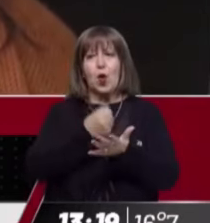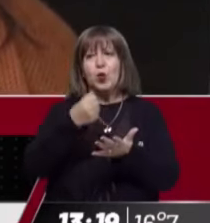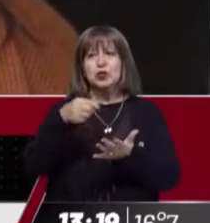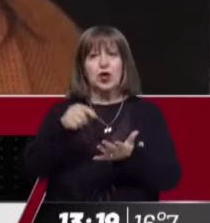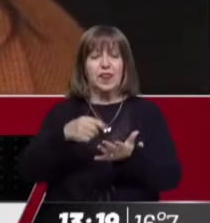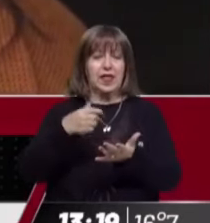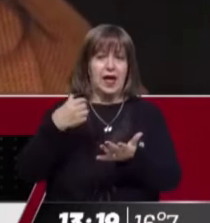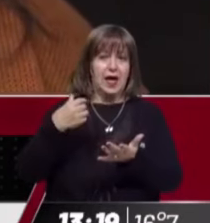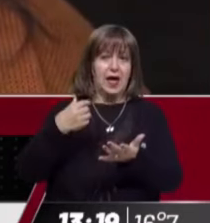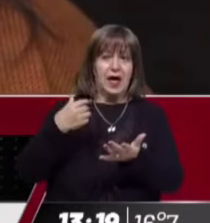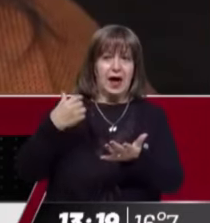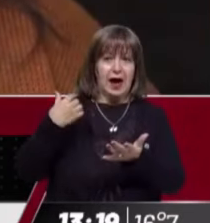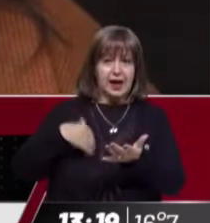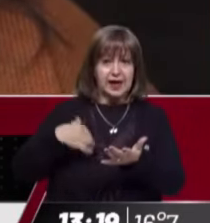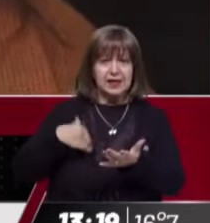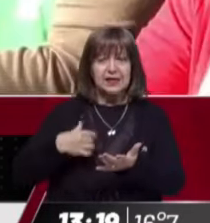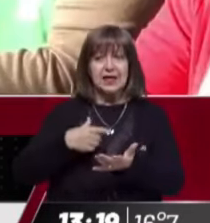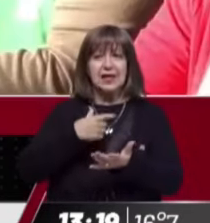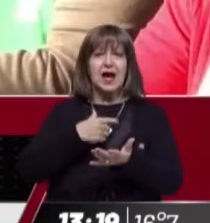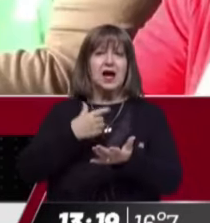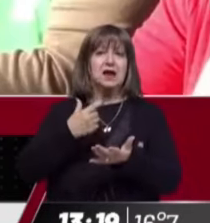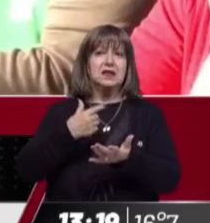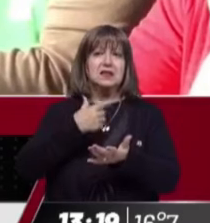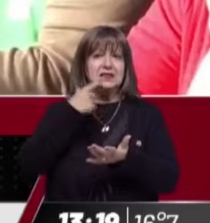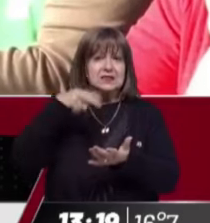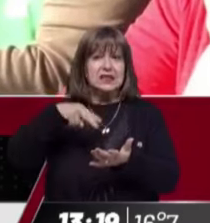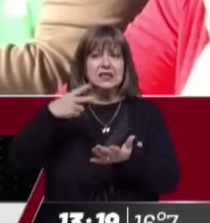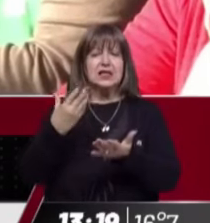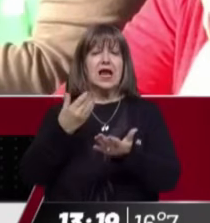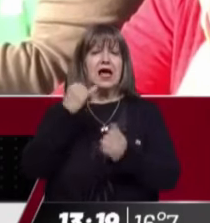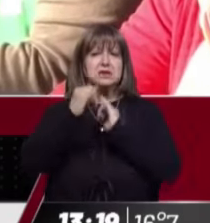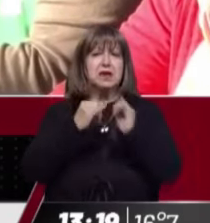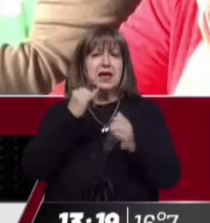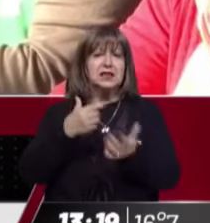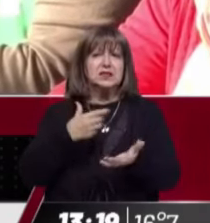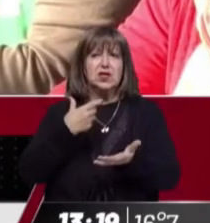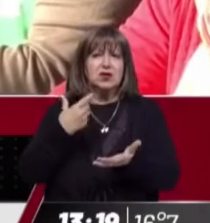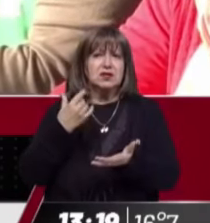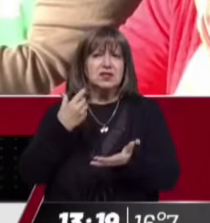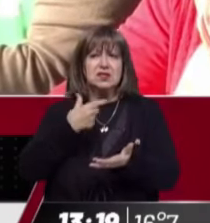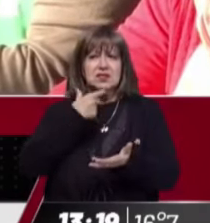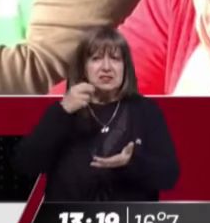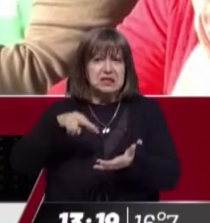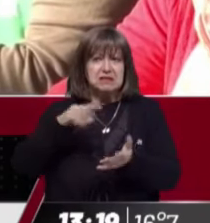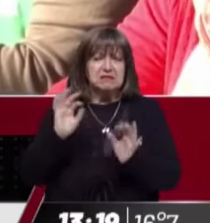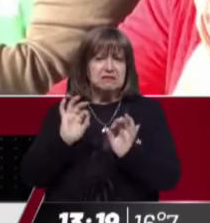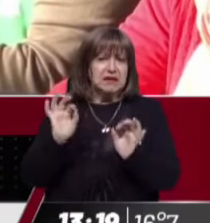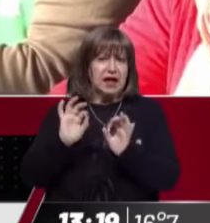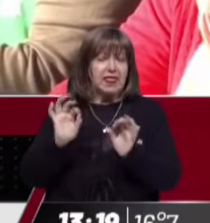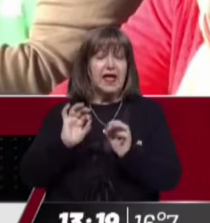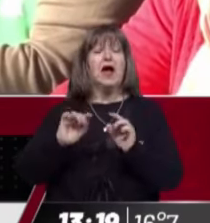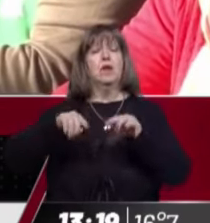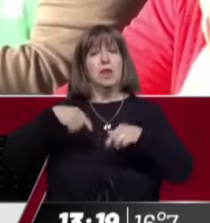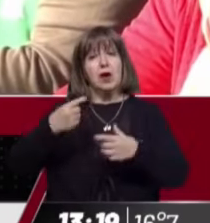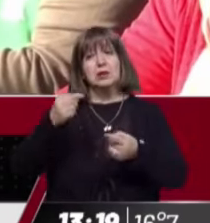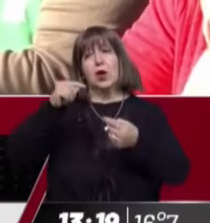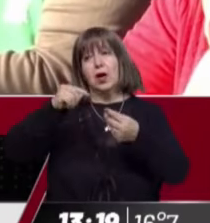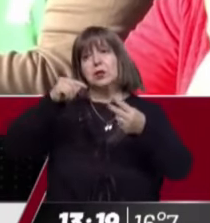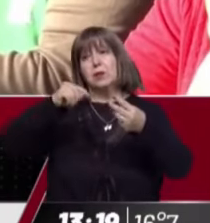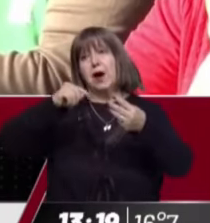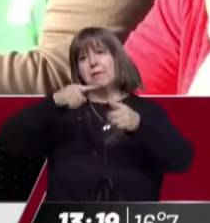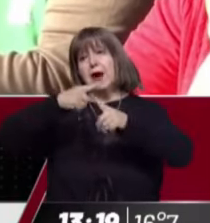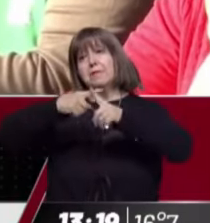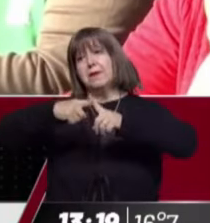del país, y es por eso, entre tantas otras cosas, que mañana nos concentramos en la legislatura, y